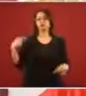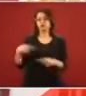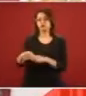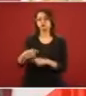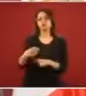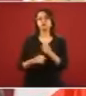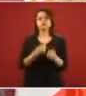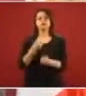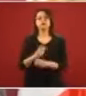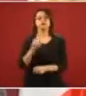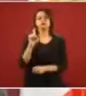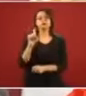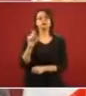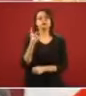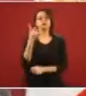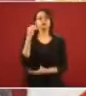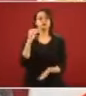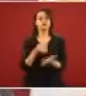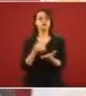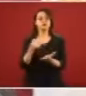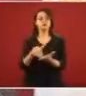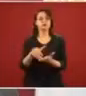millones.